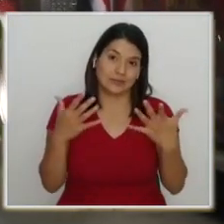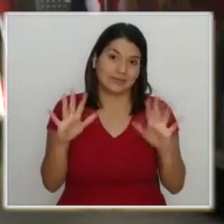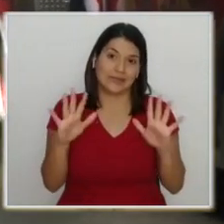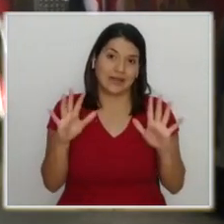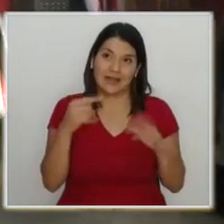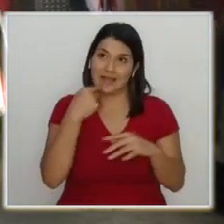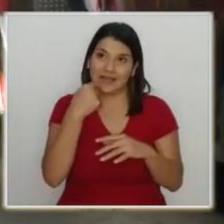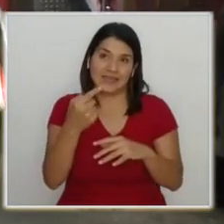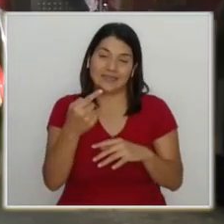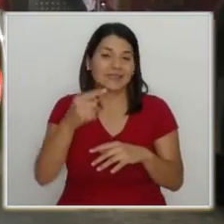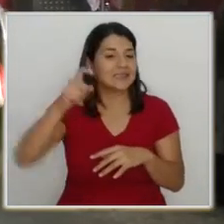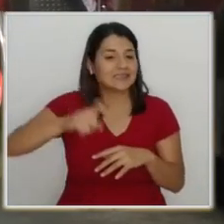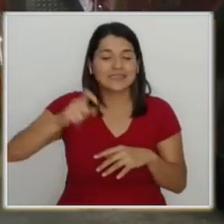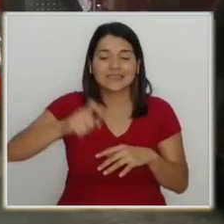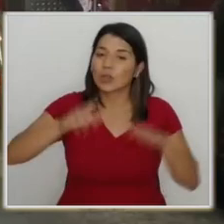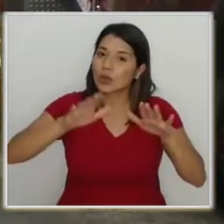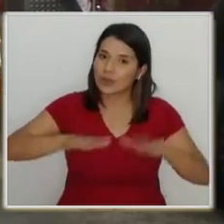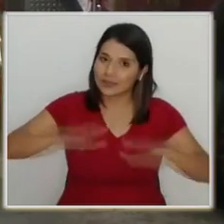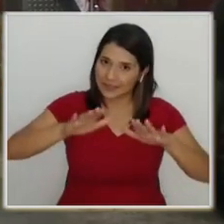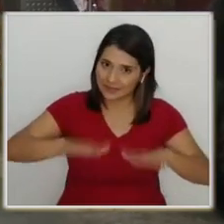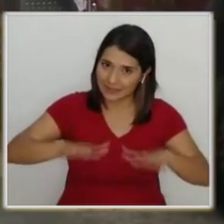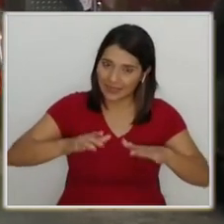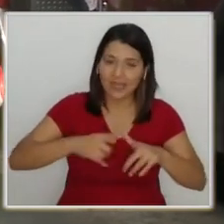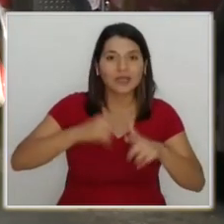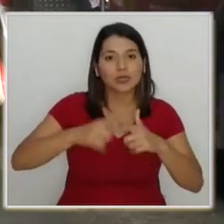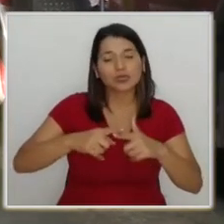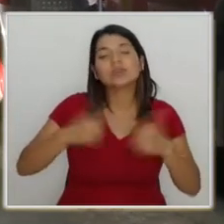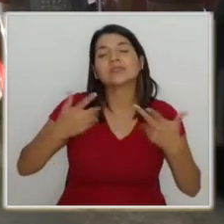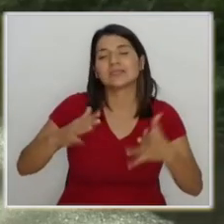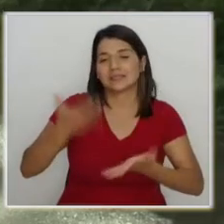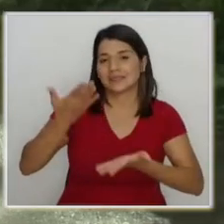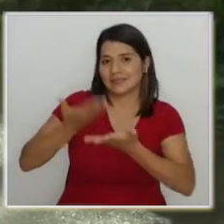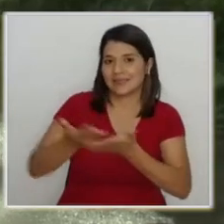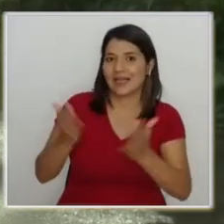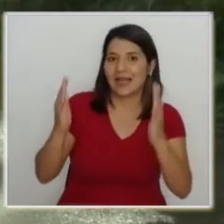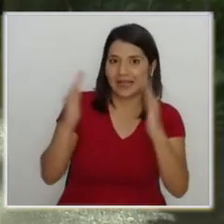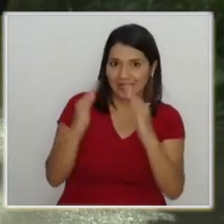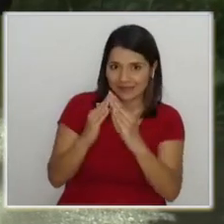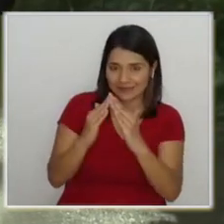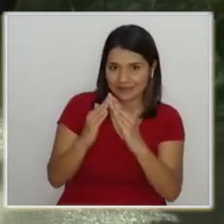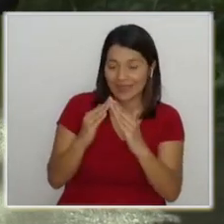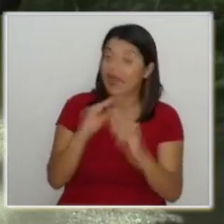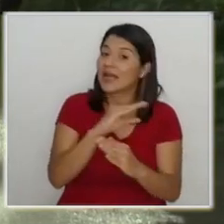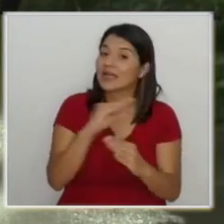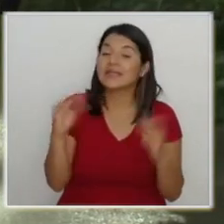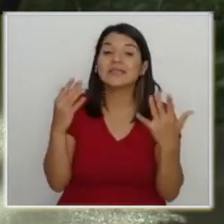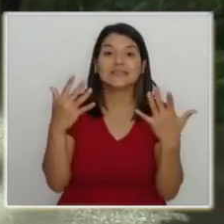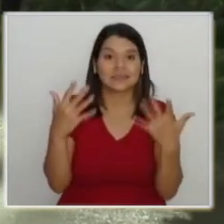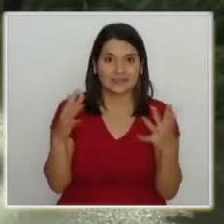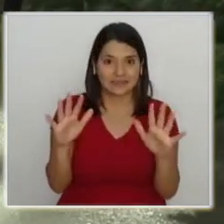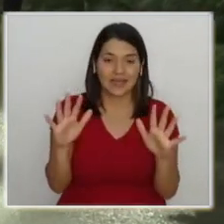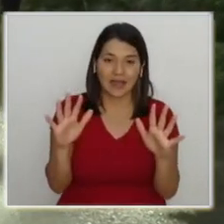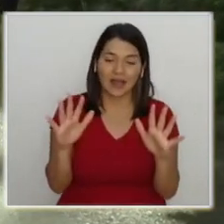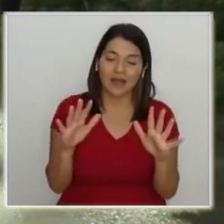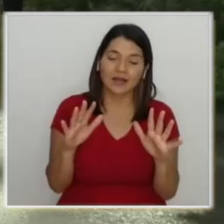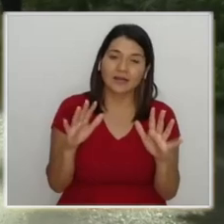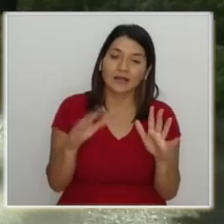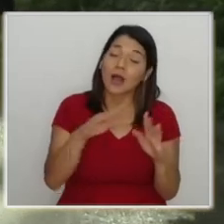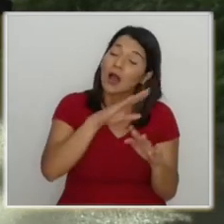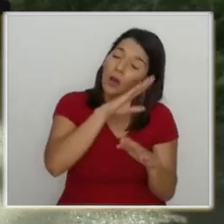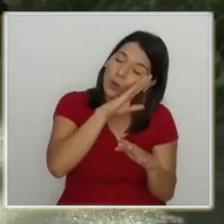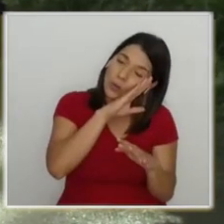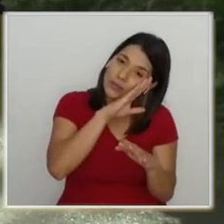necesito descansar, y es cuando llegas a tu casa y ya te acuestas, ya con la